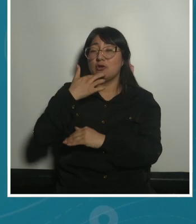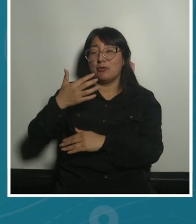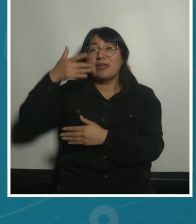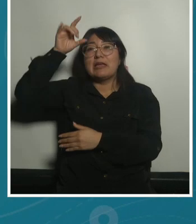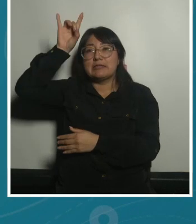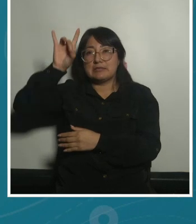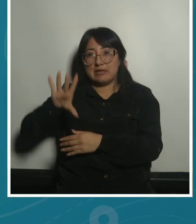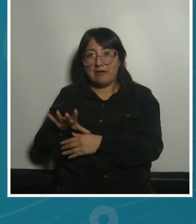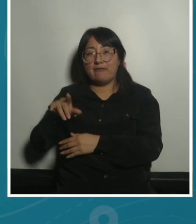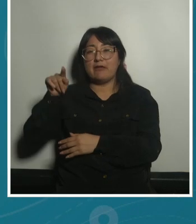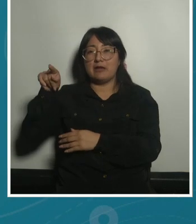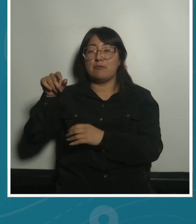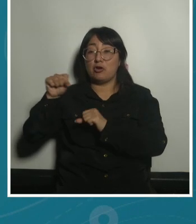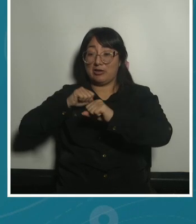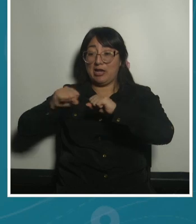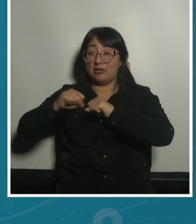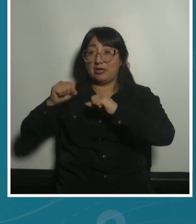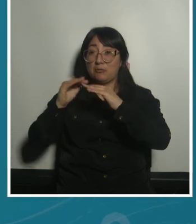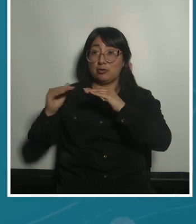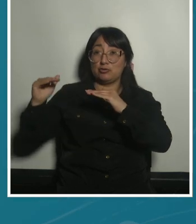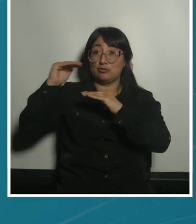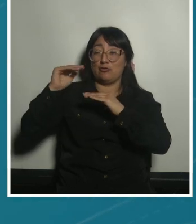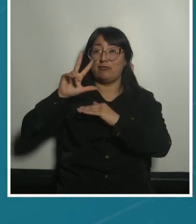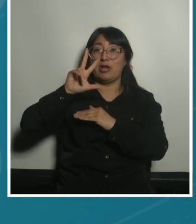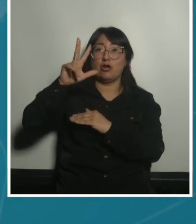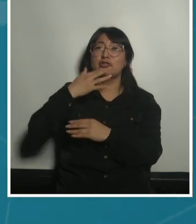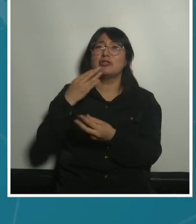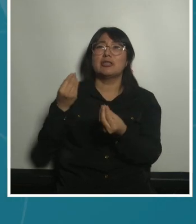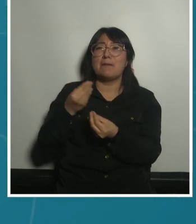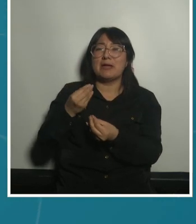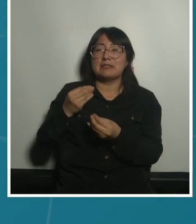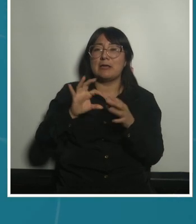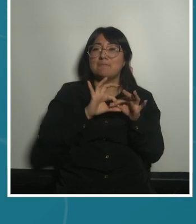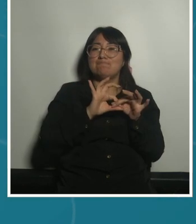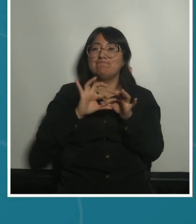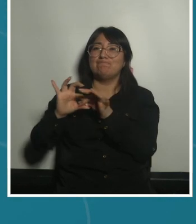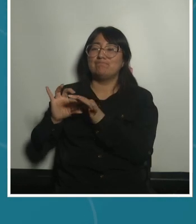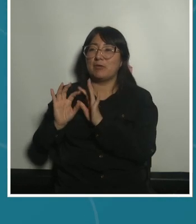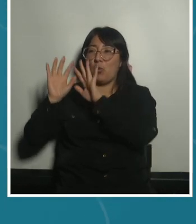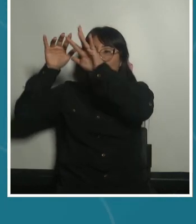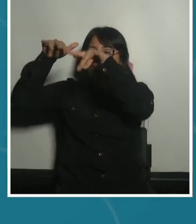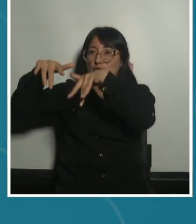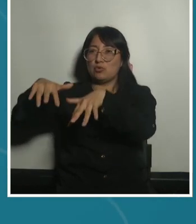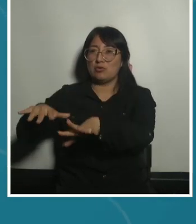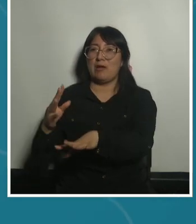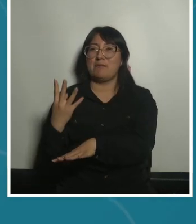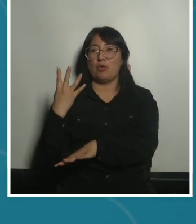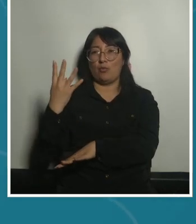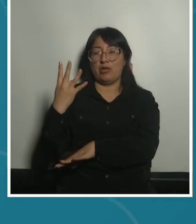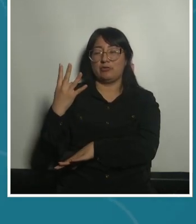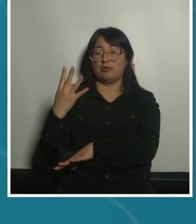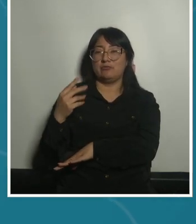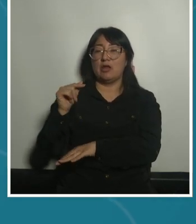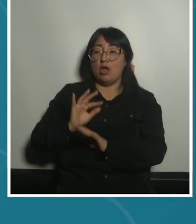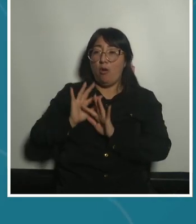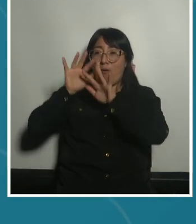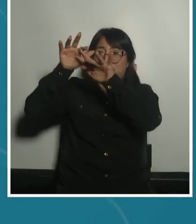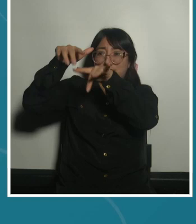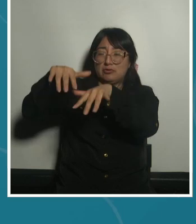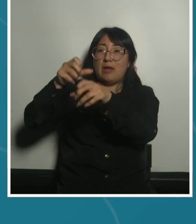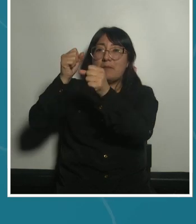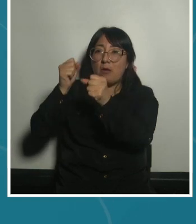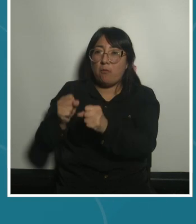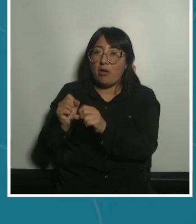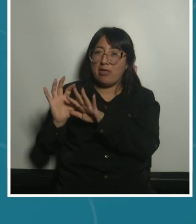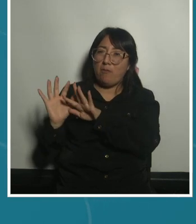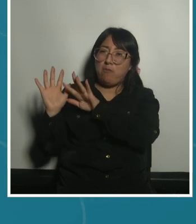¿cierto?, que los terremotos de magnitud sobre 8 generan sí o sí un tsunami de magnitud 4, es decir, aquellos tsunamis que pueden inundar hasta la